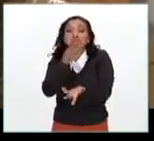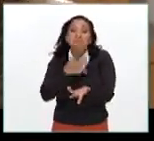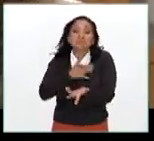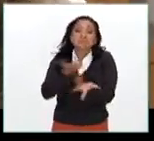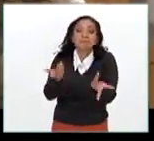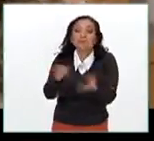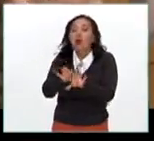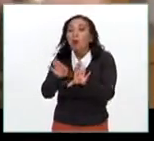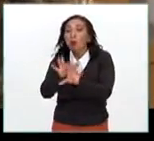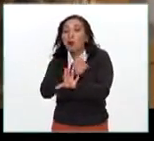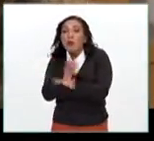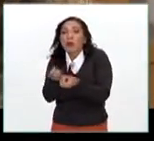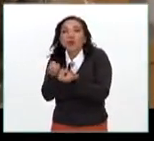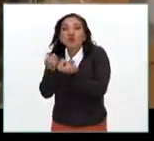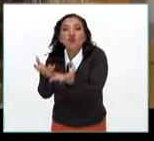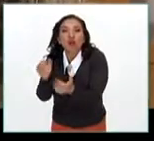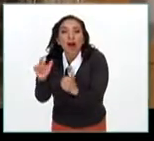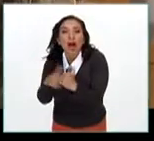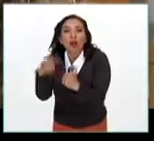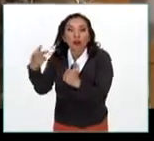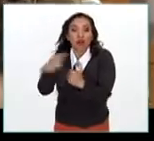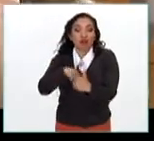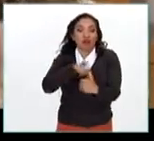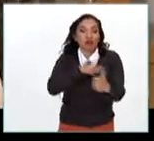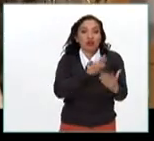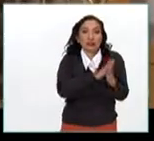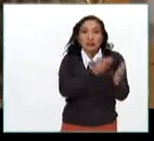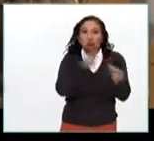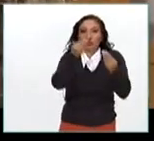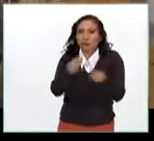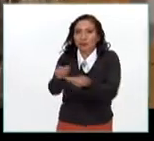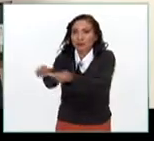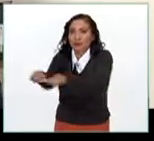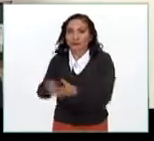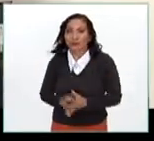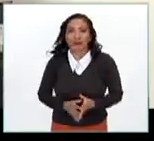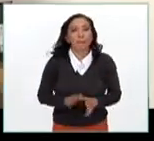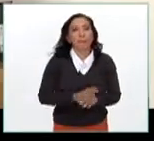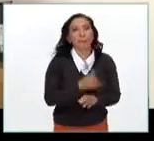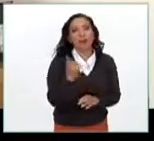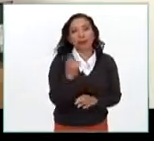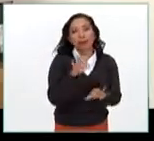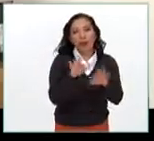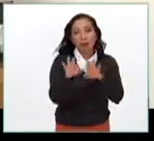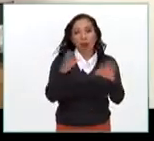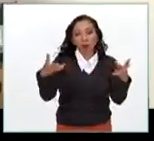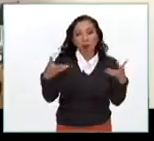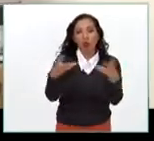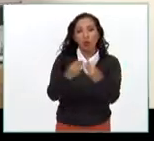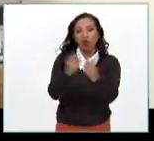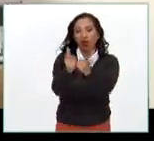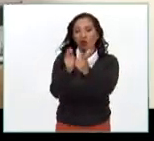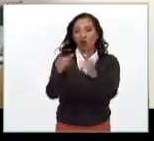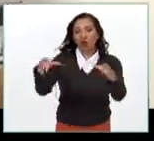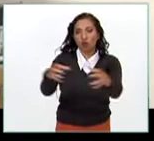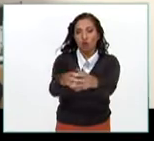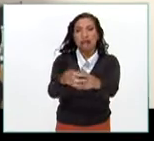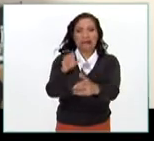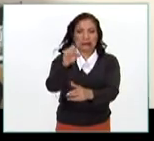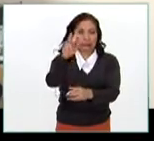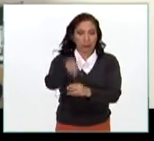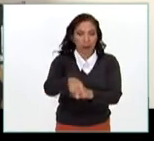cómo podemos ayudarles para que tengan buenos libros. Bueno, porque es un trabajo conjunto.